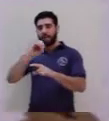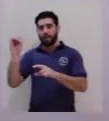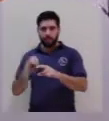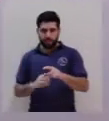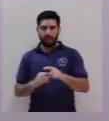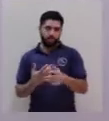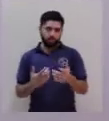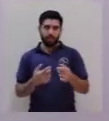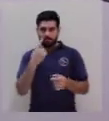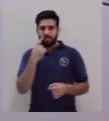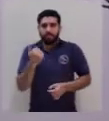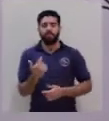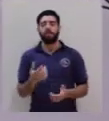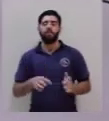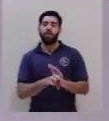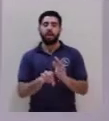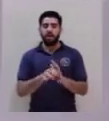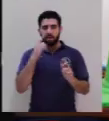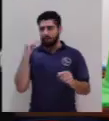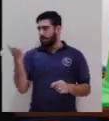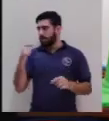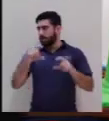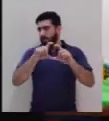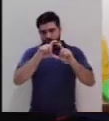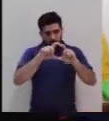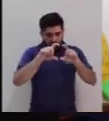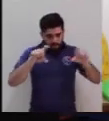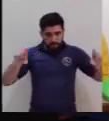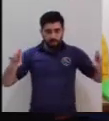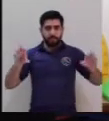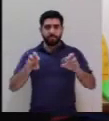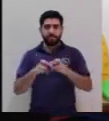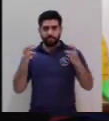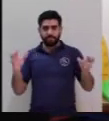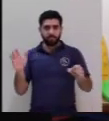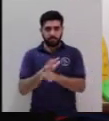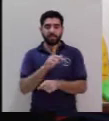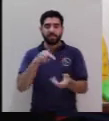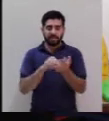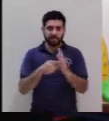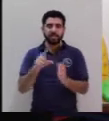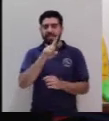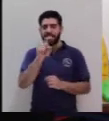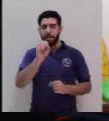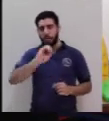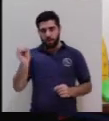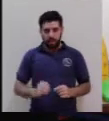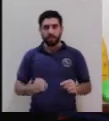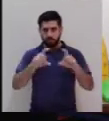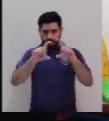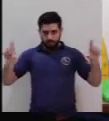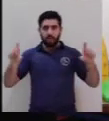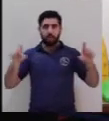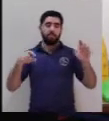50%. Esto es suponiendo de que esta barra completa de periódico, en este caso, es el 100%. Es el 100%.